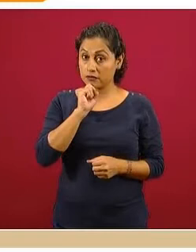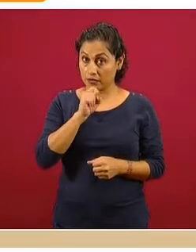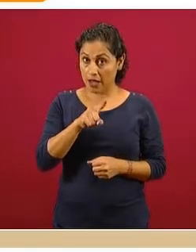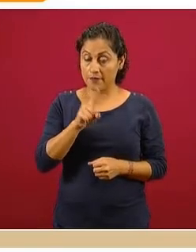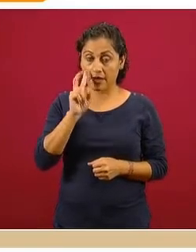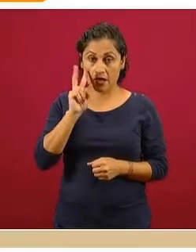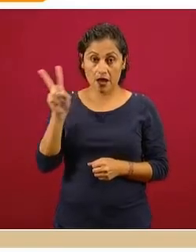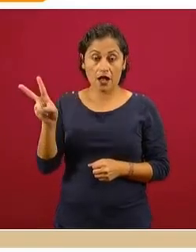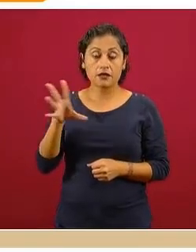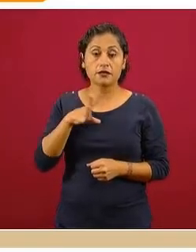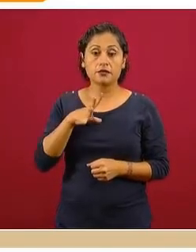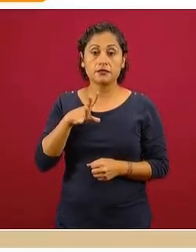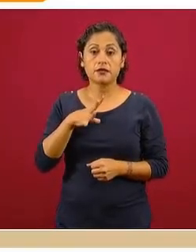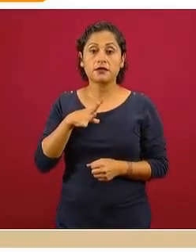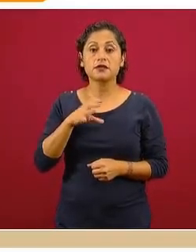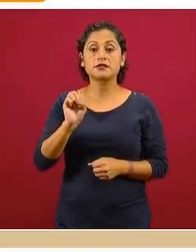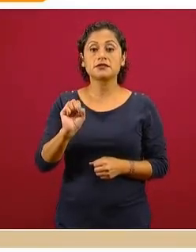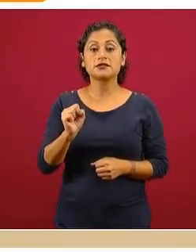de este grupo